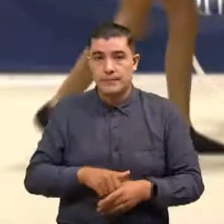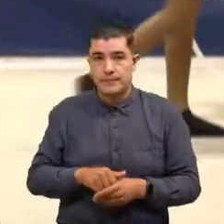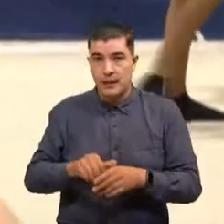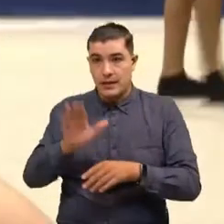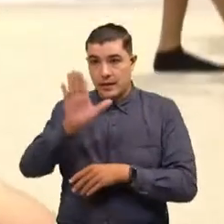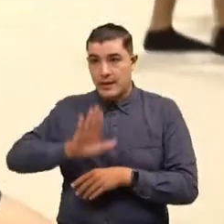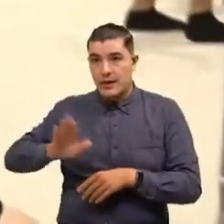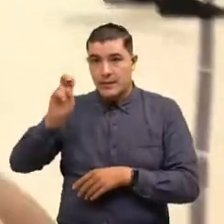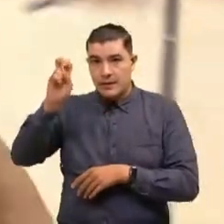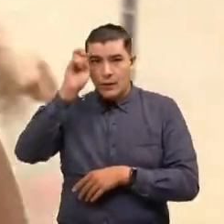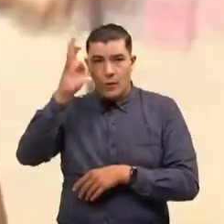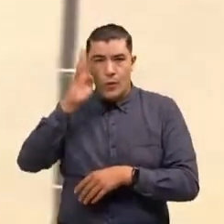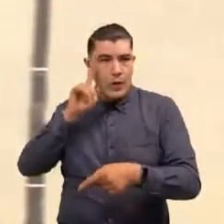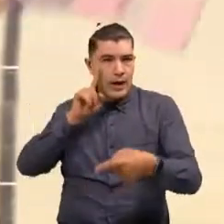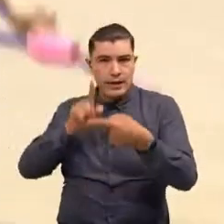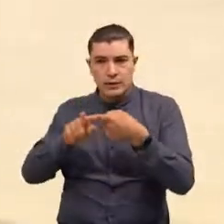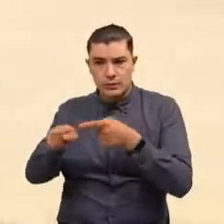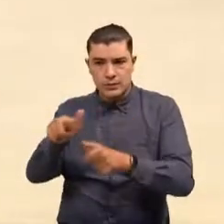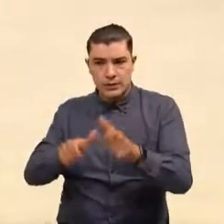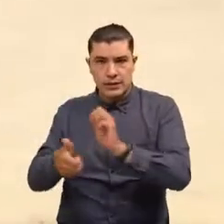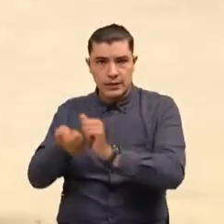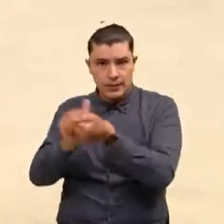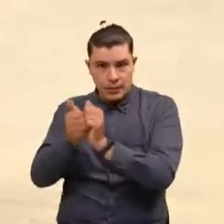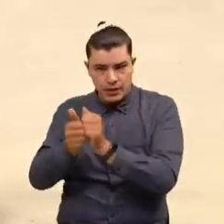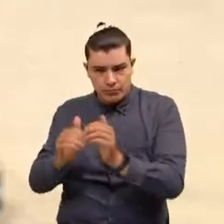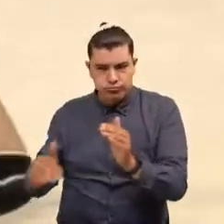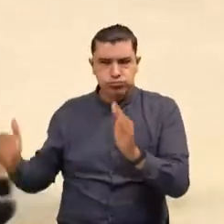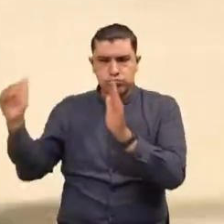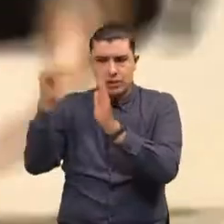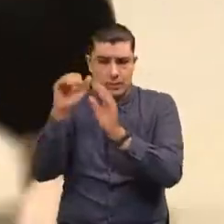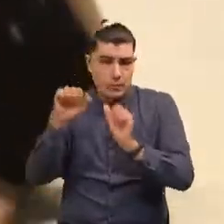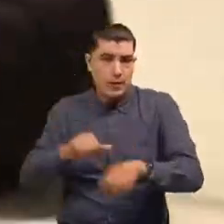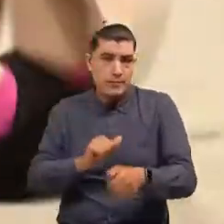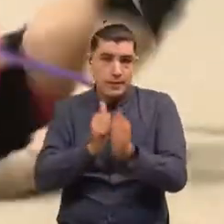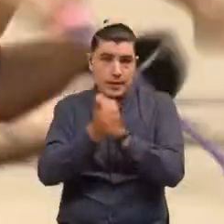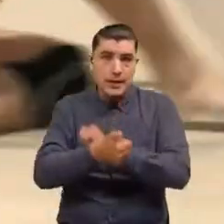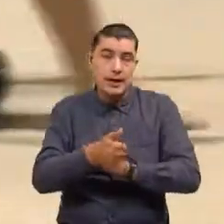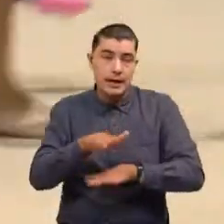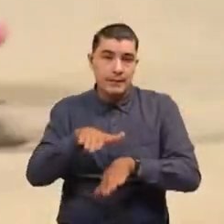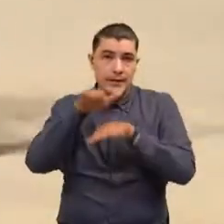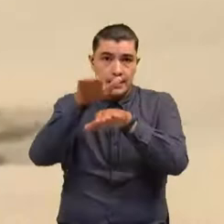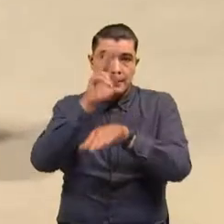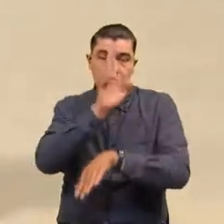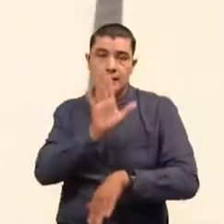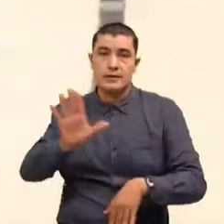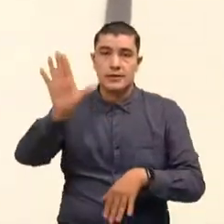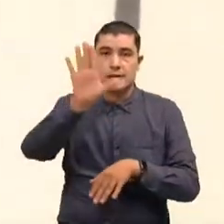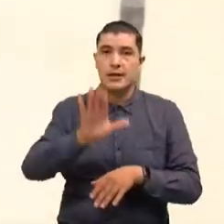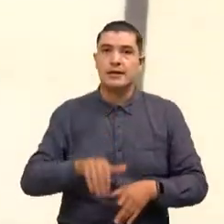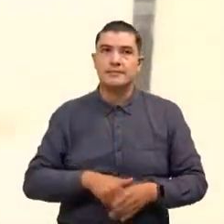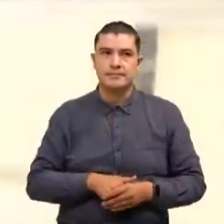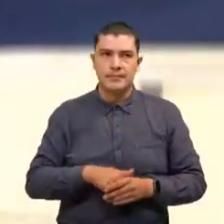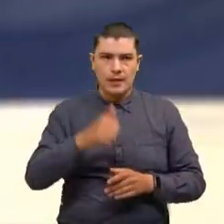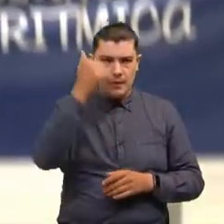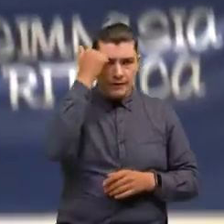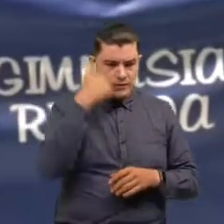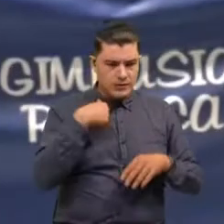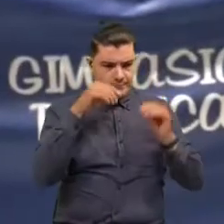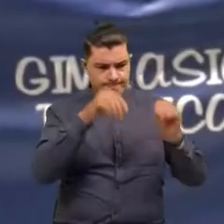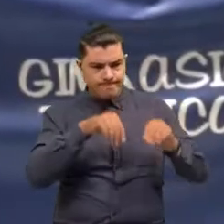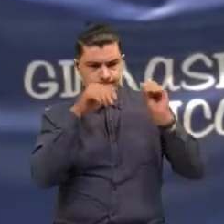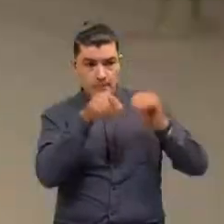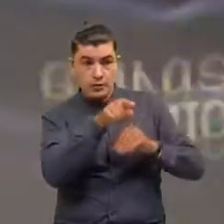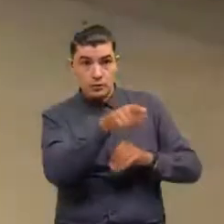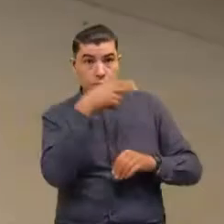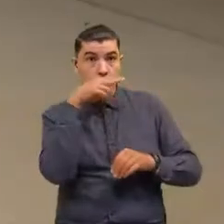nacional. Y pues como entrenadora, como profesional, he venido adelantando gran trabajo, ya hemos tenido niñas dentro de la